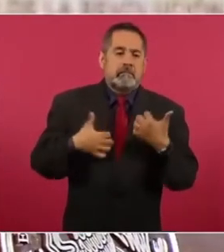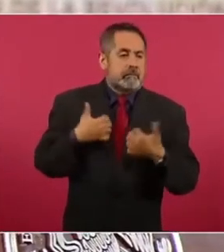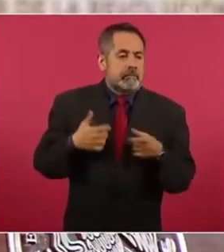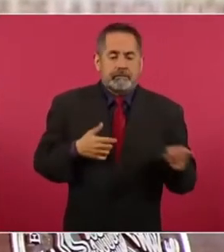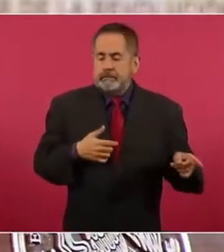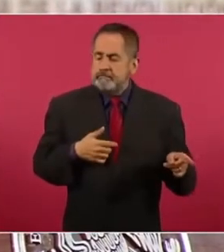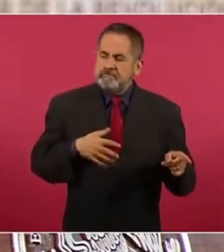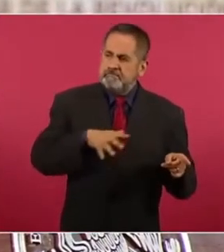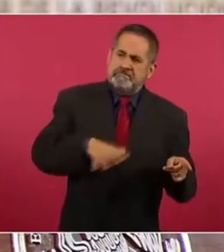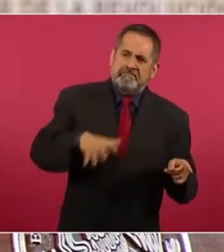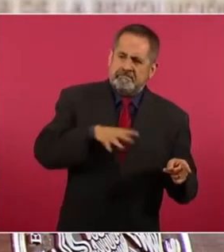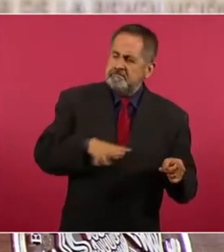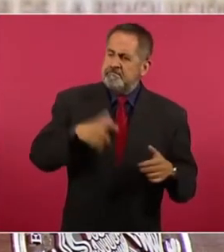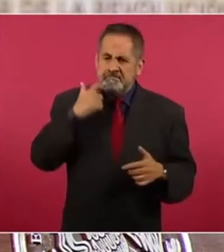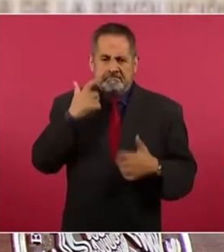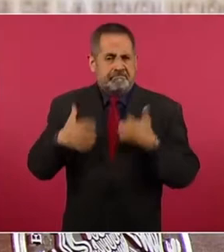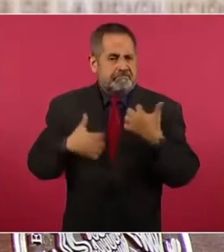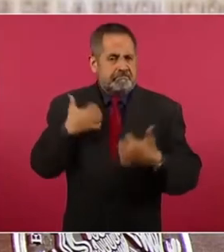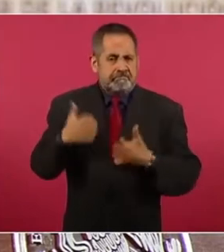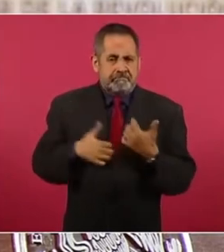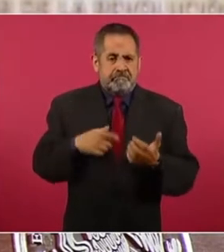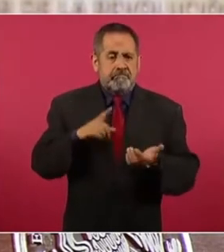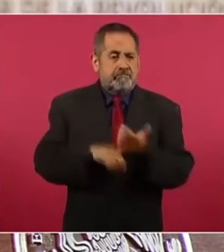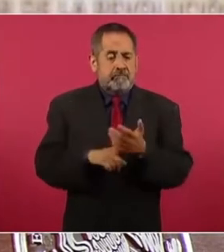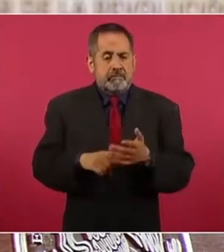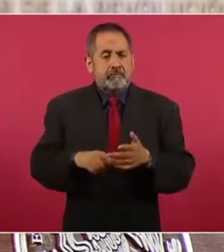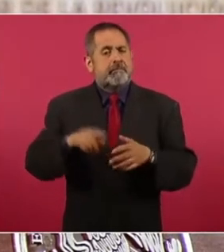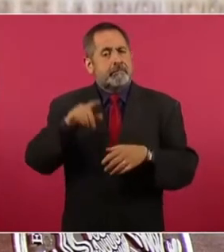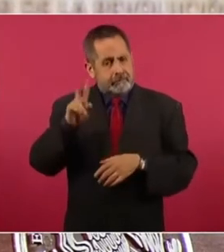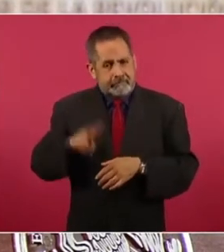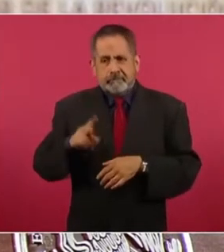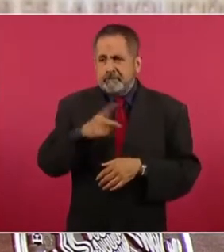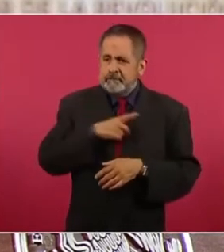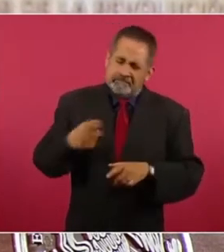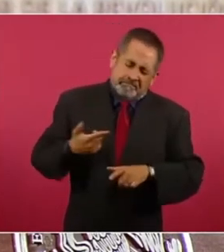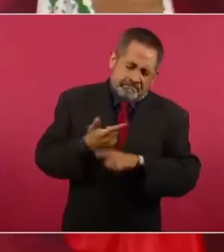todavía no se ejerce a plenitud la libertad.